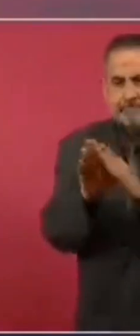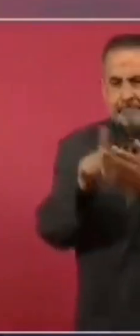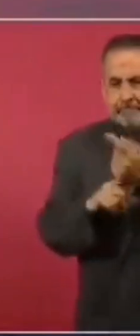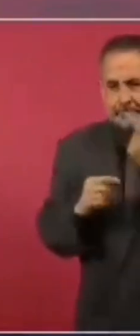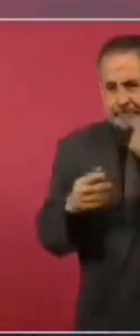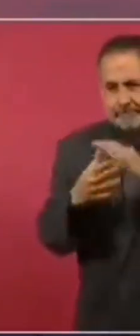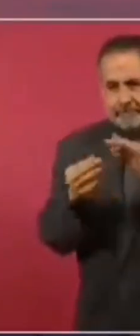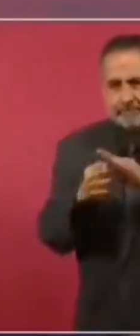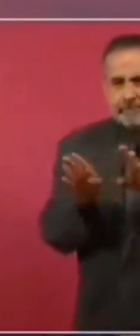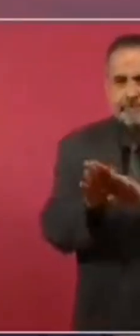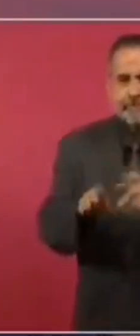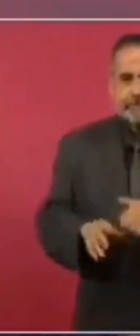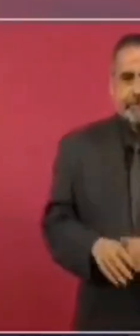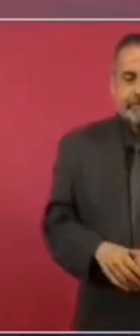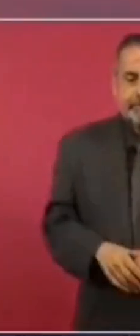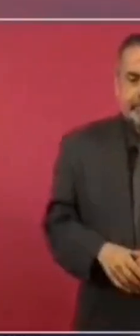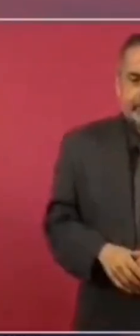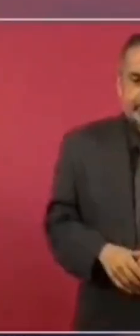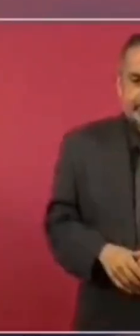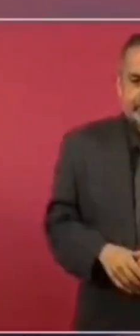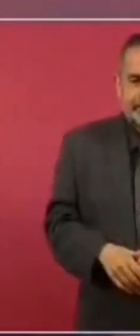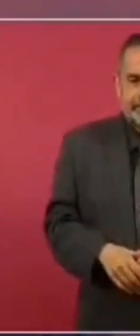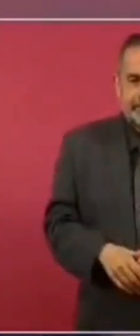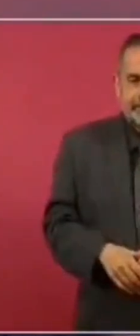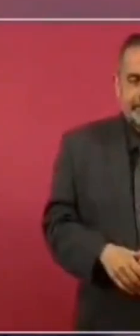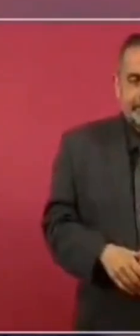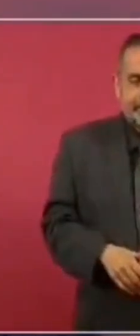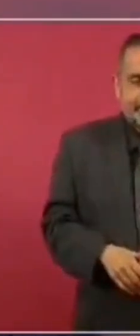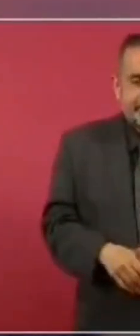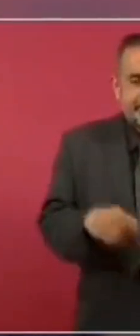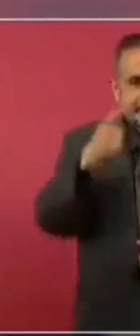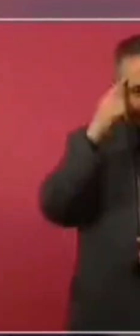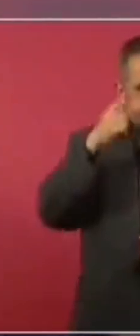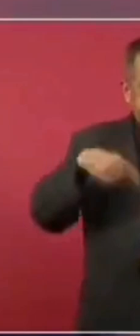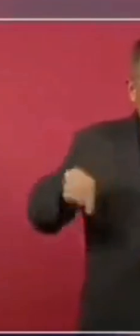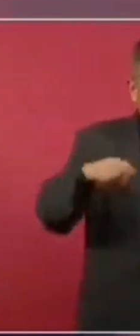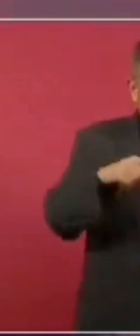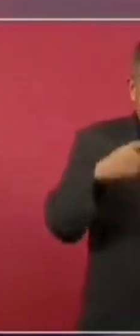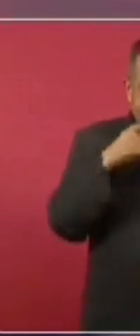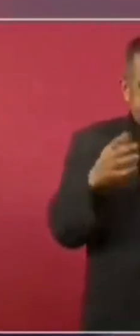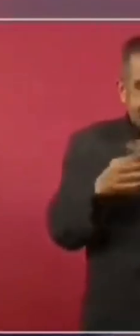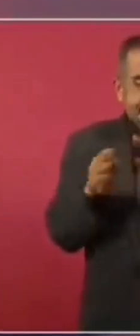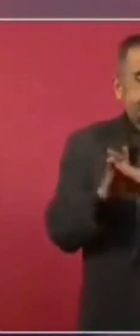que sea no solo para